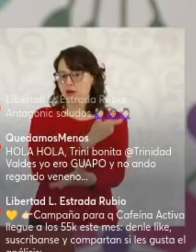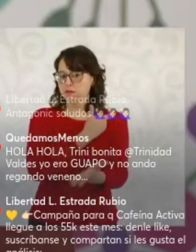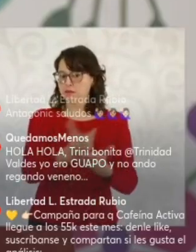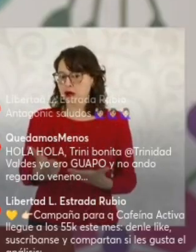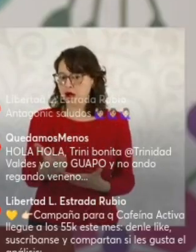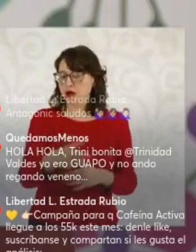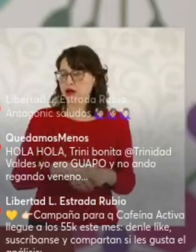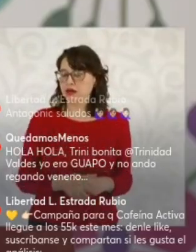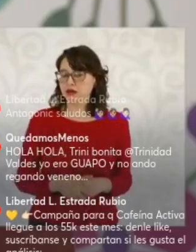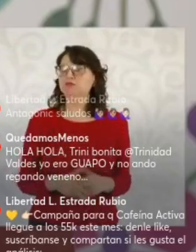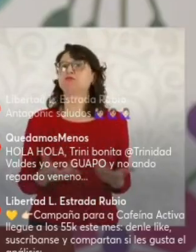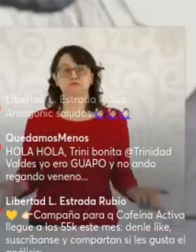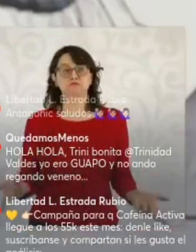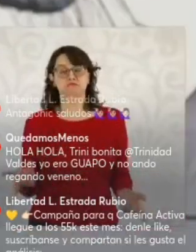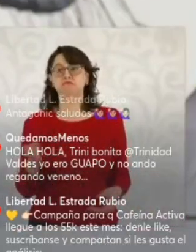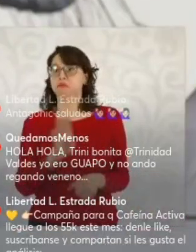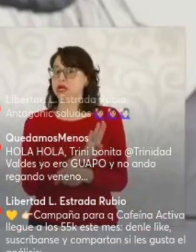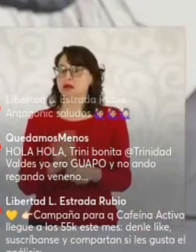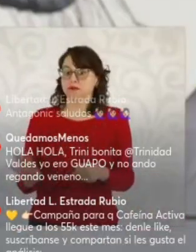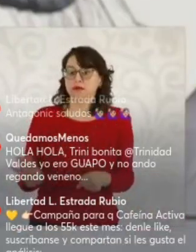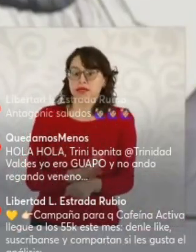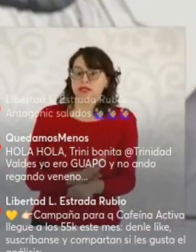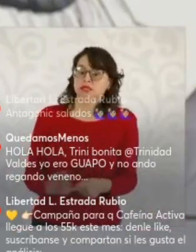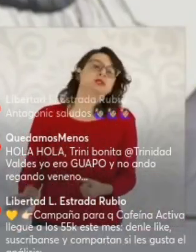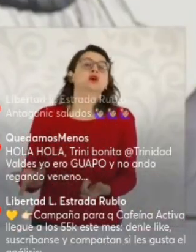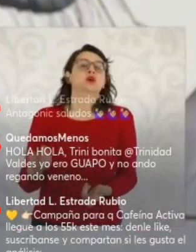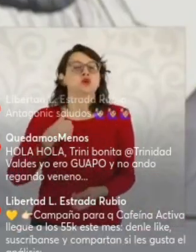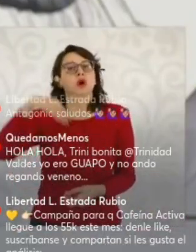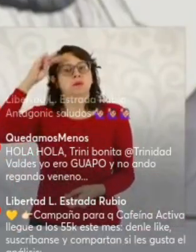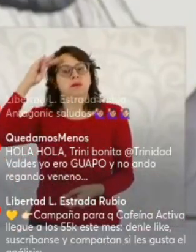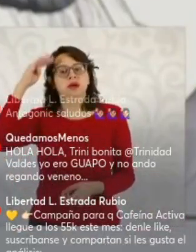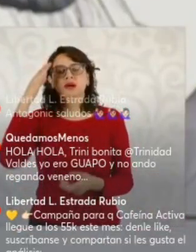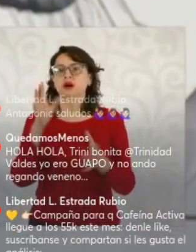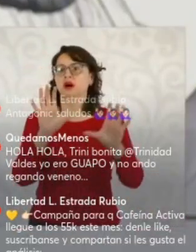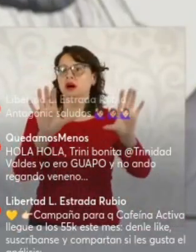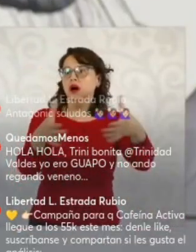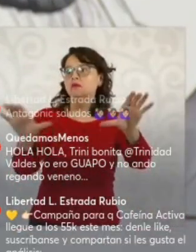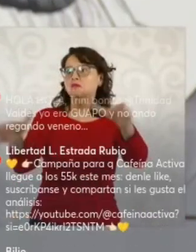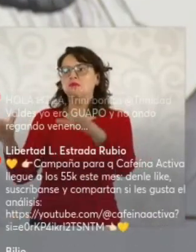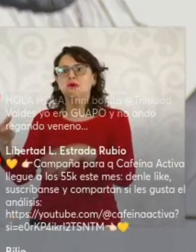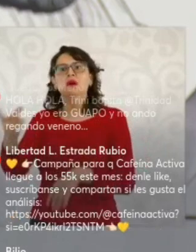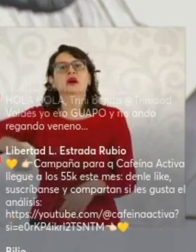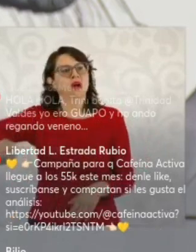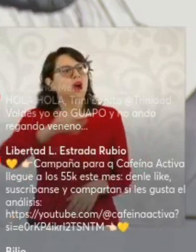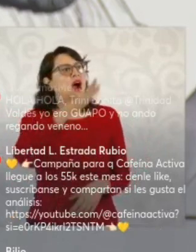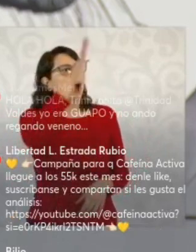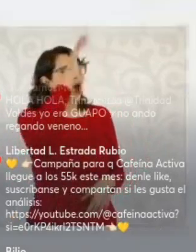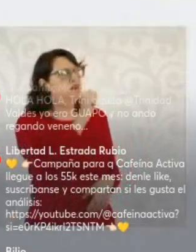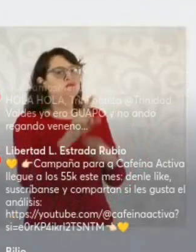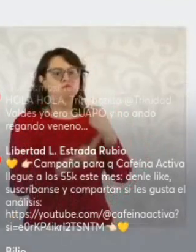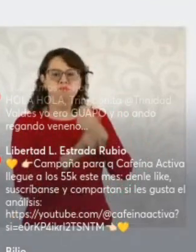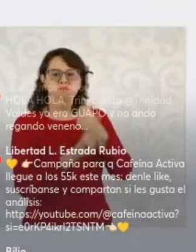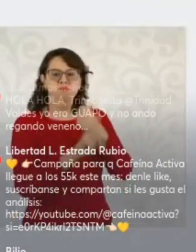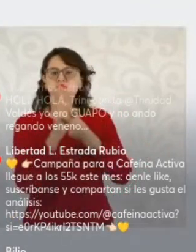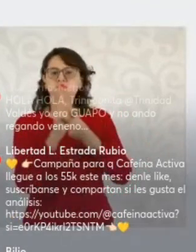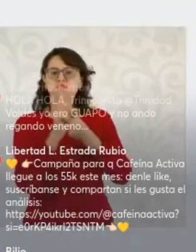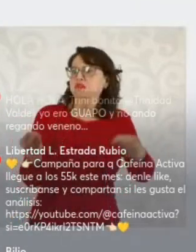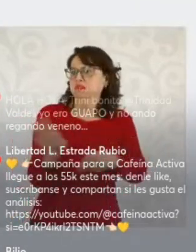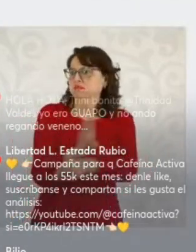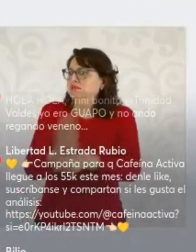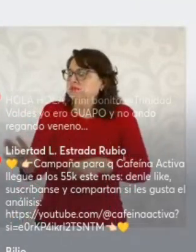¿Es bueno eso? Desde mi perspectiva, si se hace bien, las comunidades están de acuerdo y se resuelve el problema, sí.